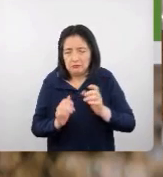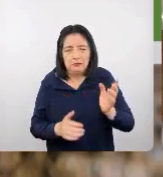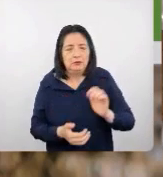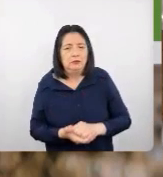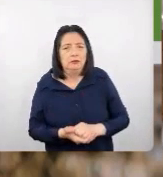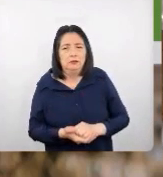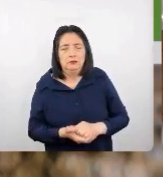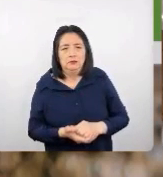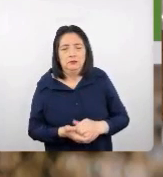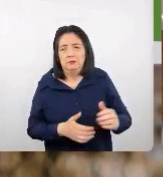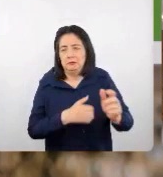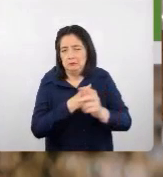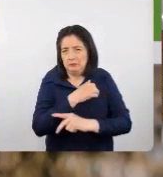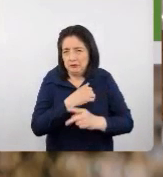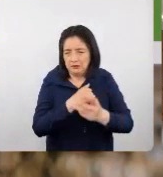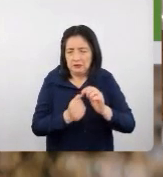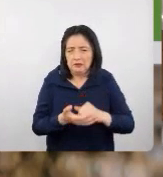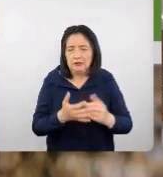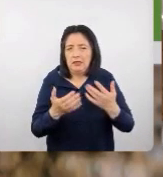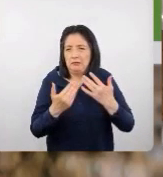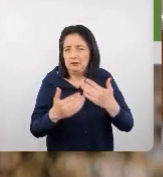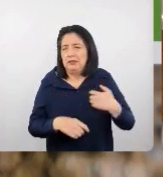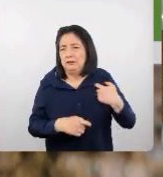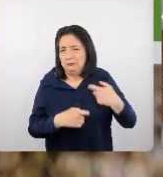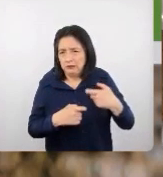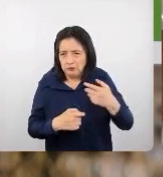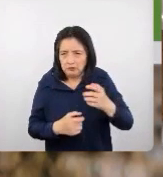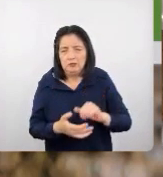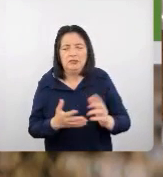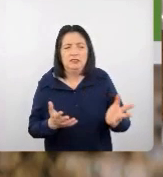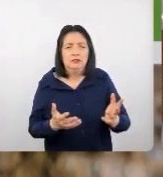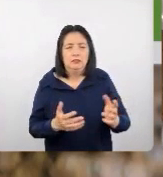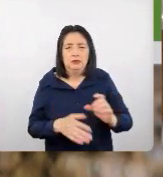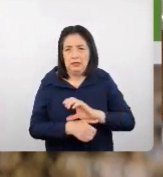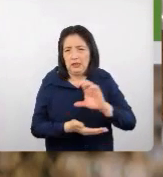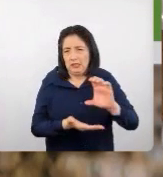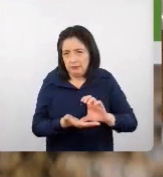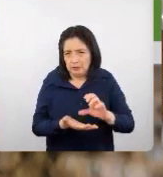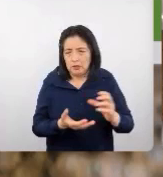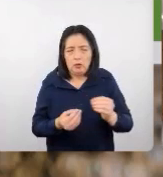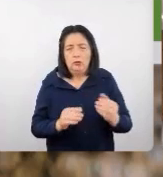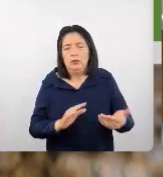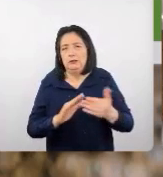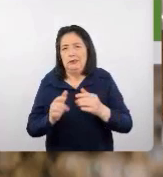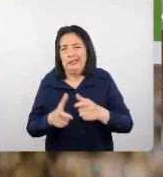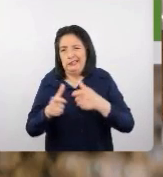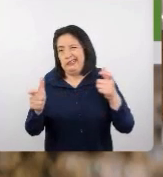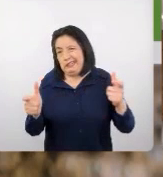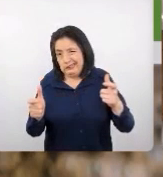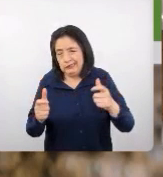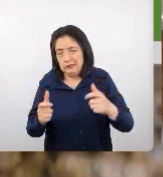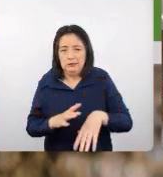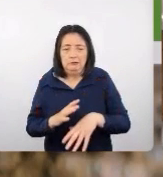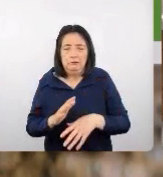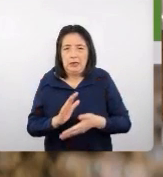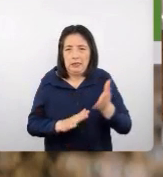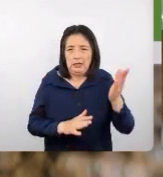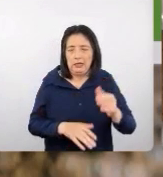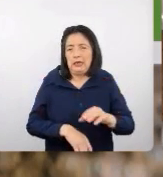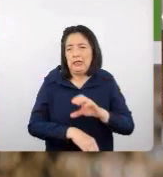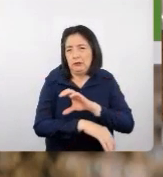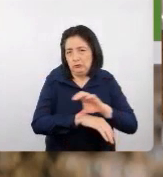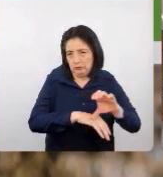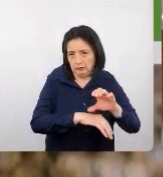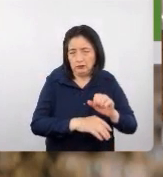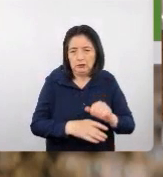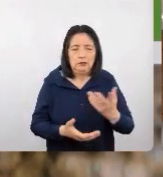de un país hispanohablante, las capitales o las ciudades grandes migran hacia la costa.